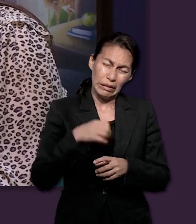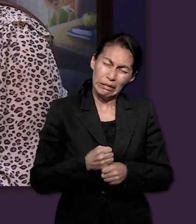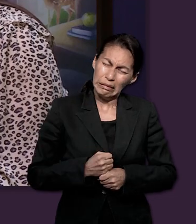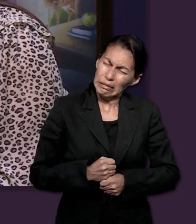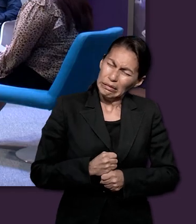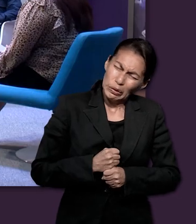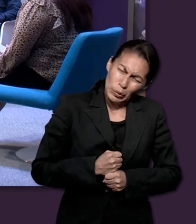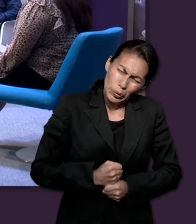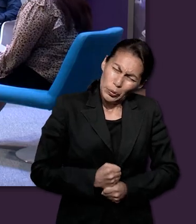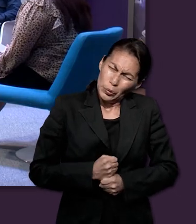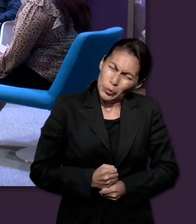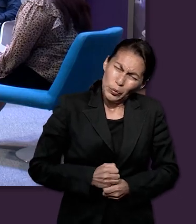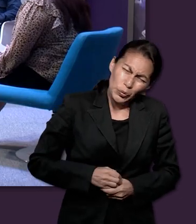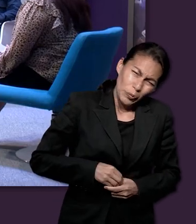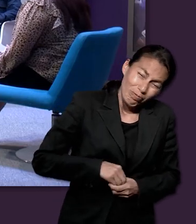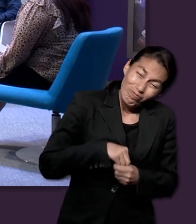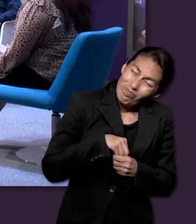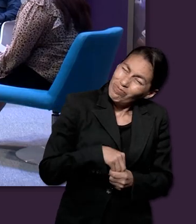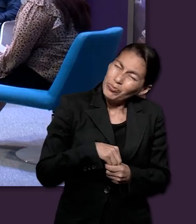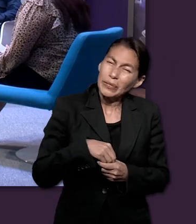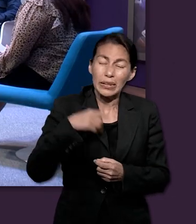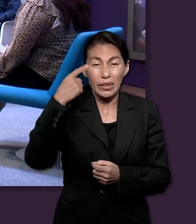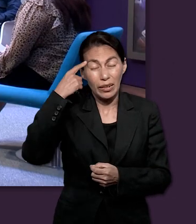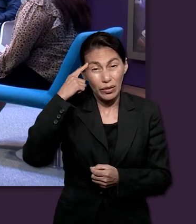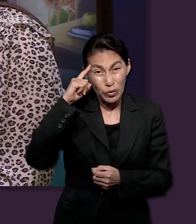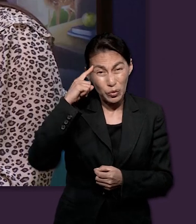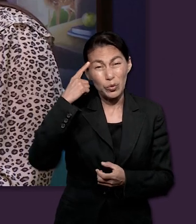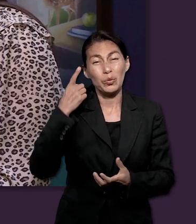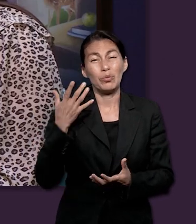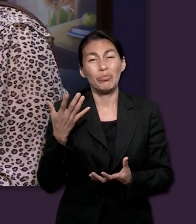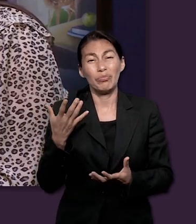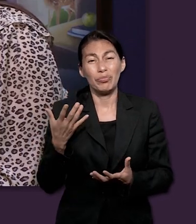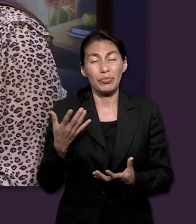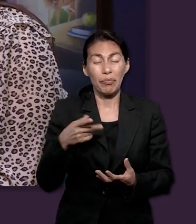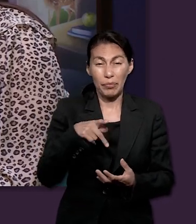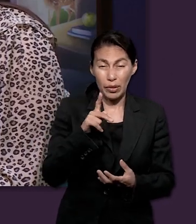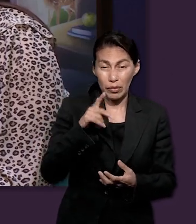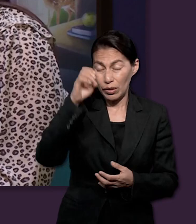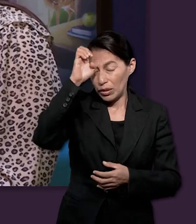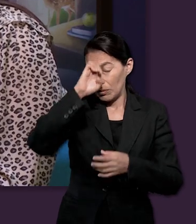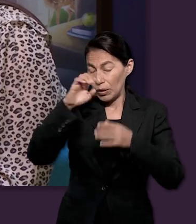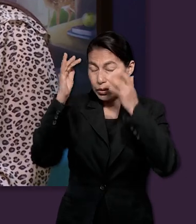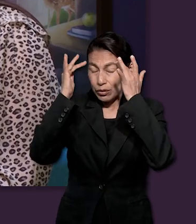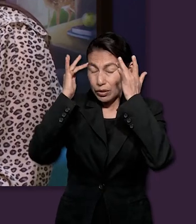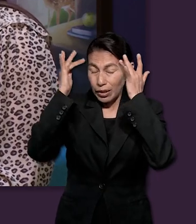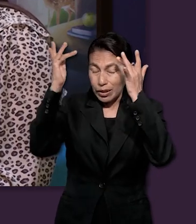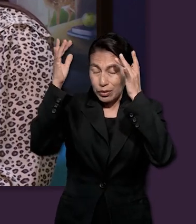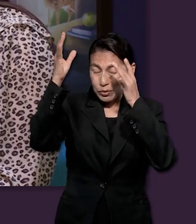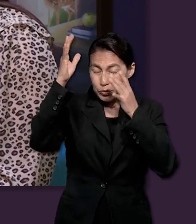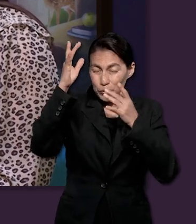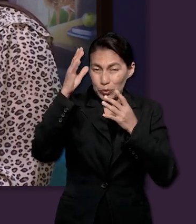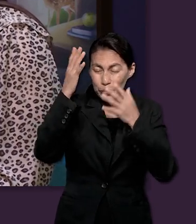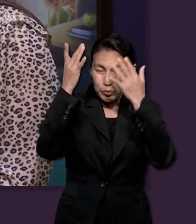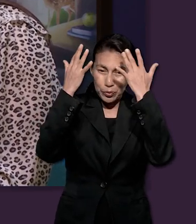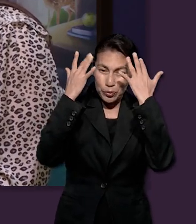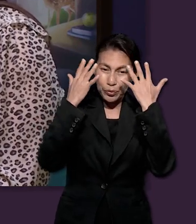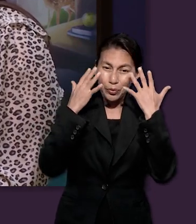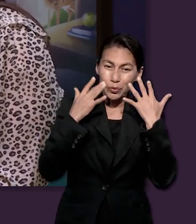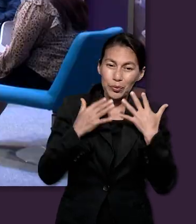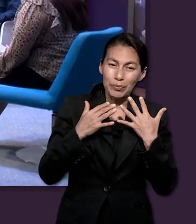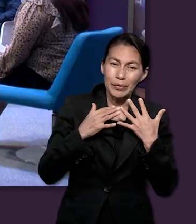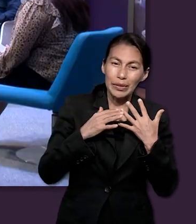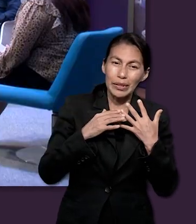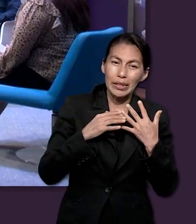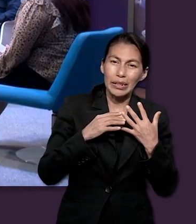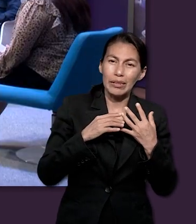la frustración siempre sale a relucir, el enojo, pero como decía Uriel, con el Espíritu Santo tenemos la